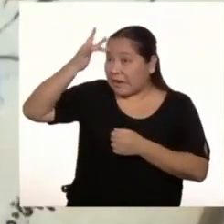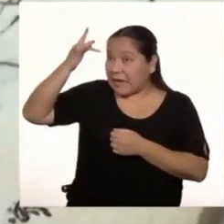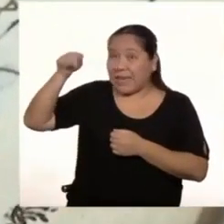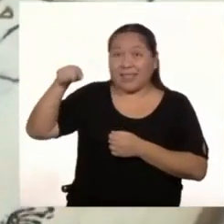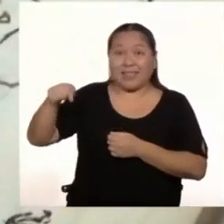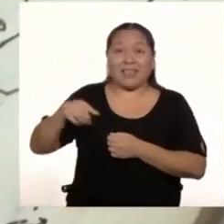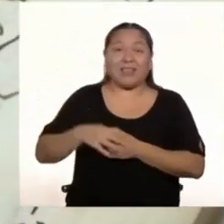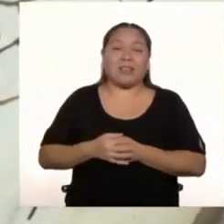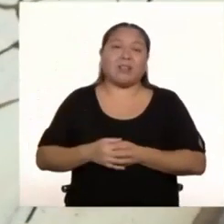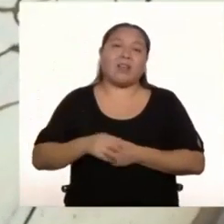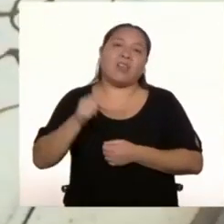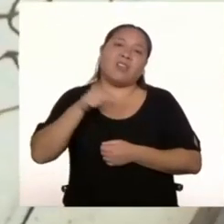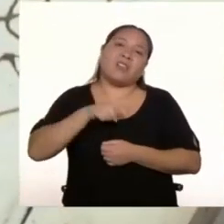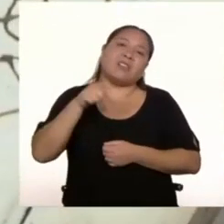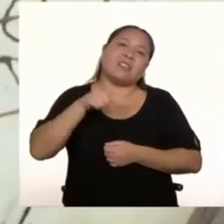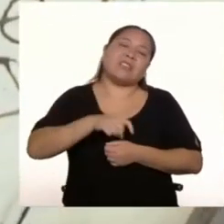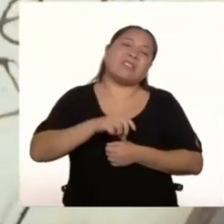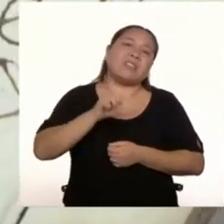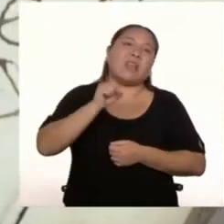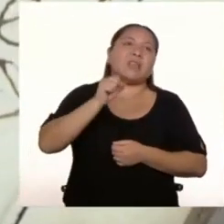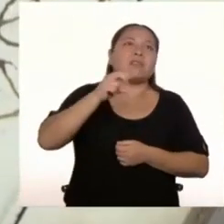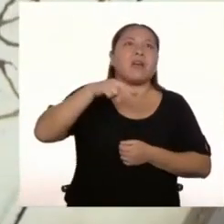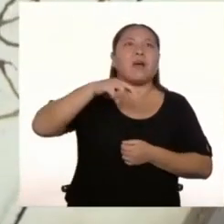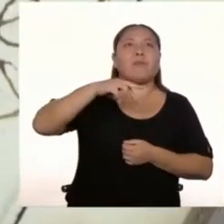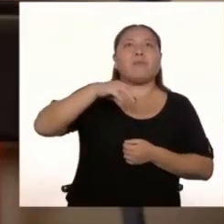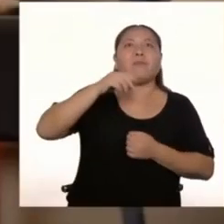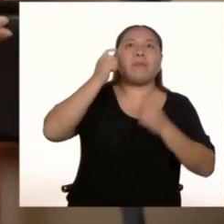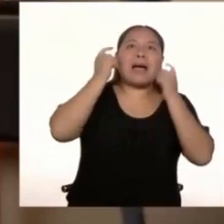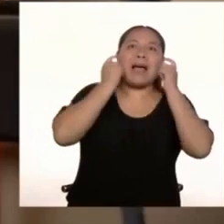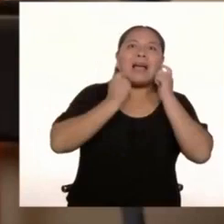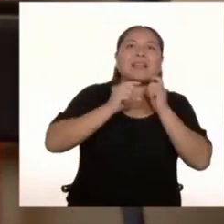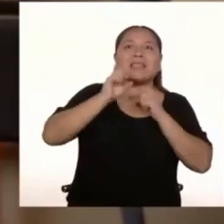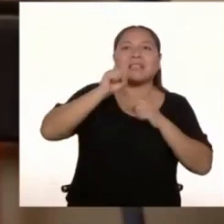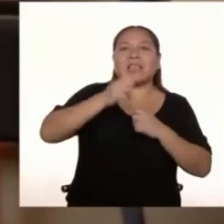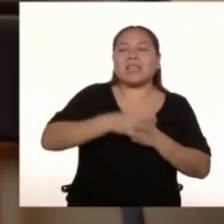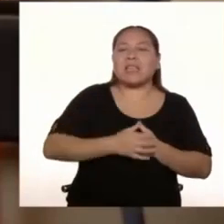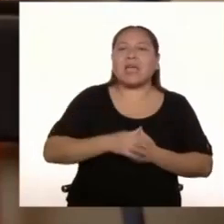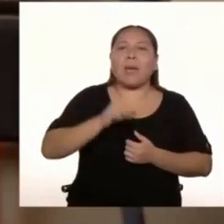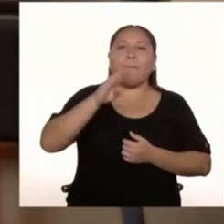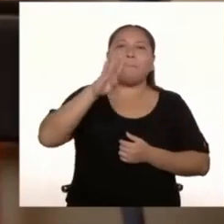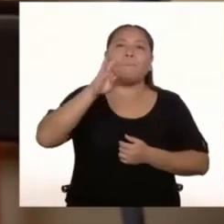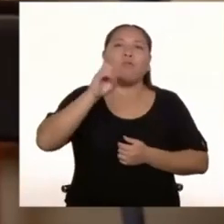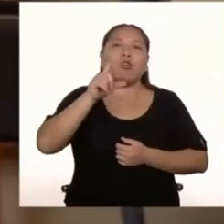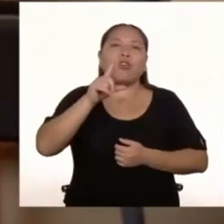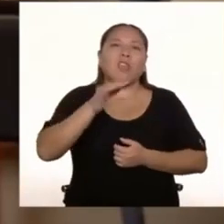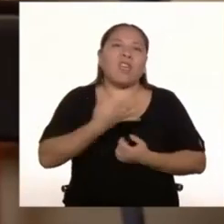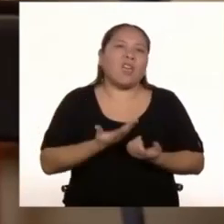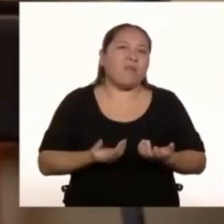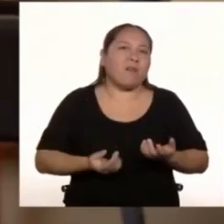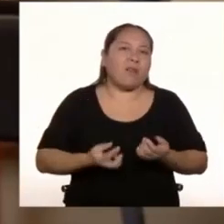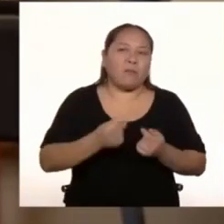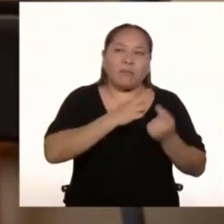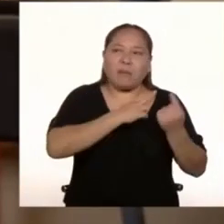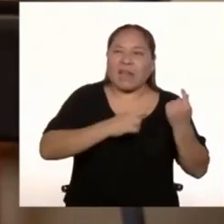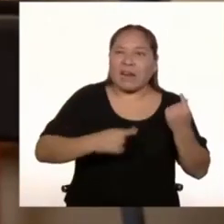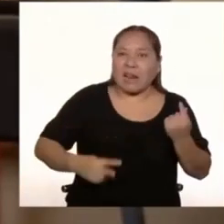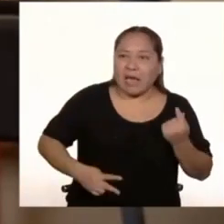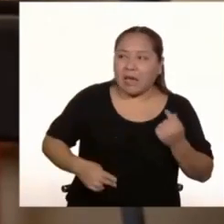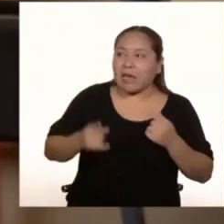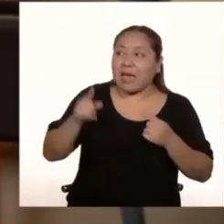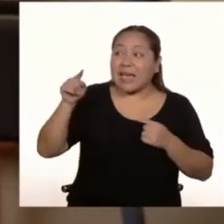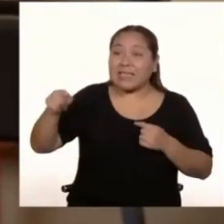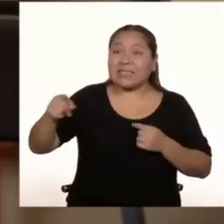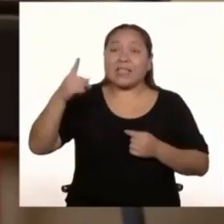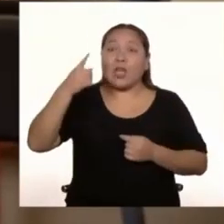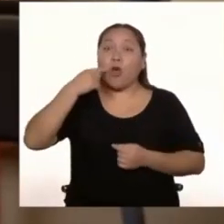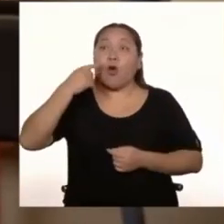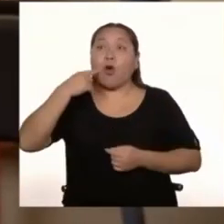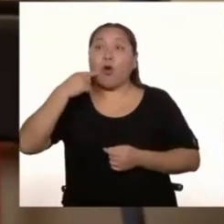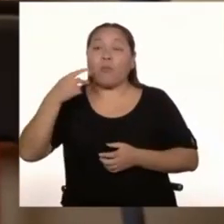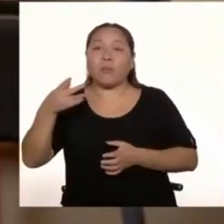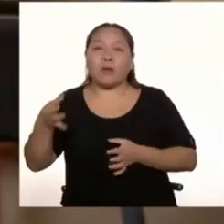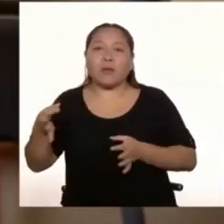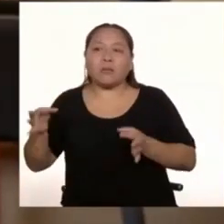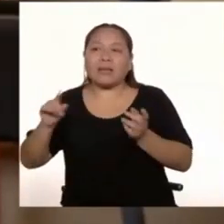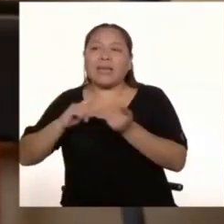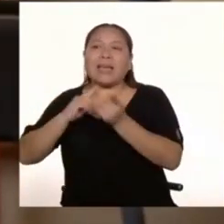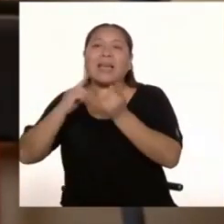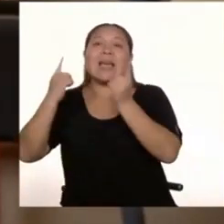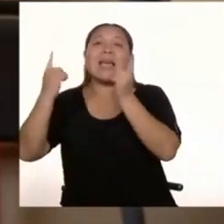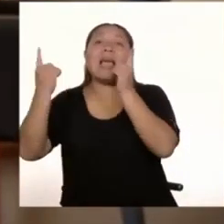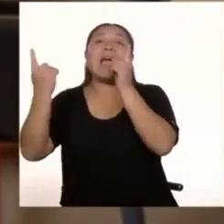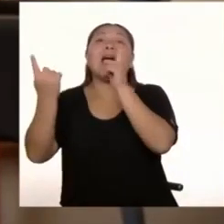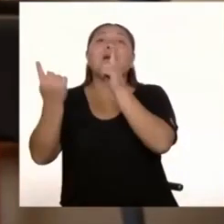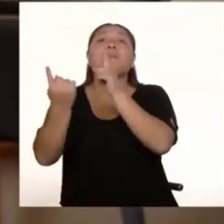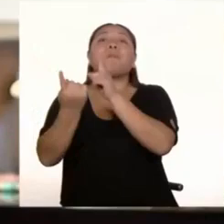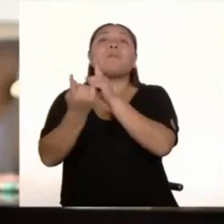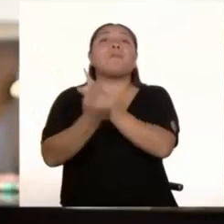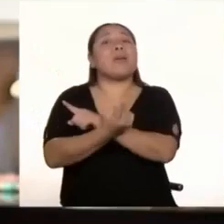San Martín, Bolívar, los virreyes, ¿no? Entonces un hombre que hace toda la transición entre el sistema virreinal y